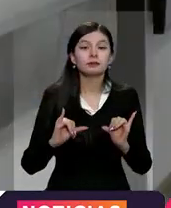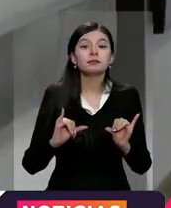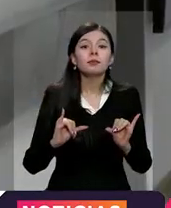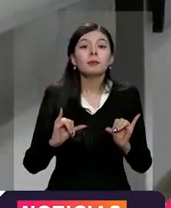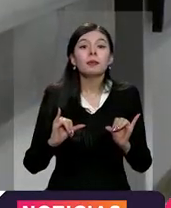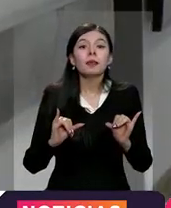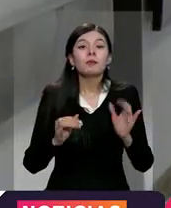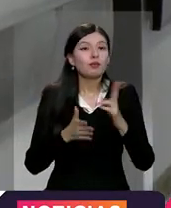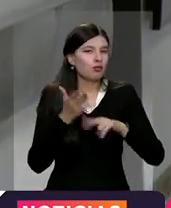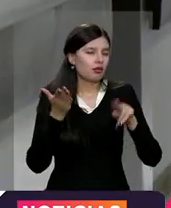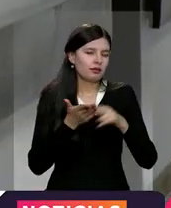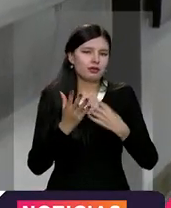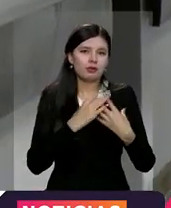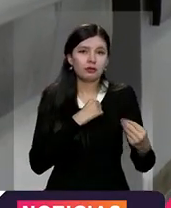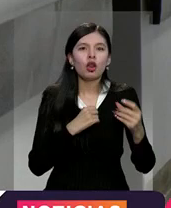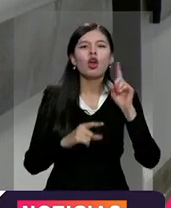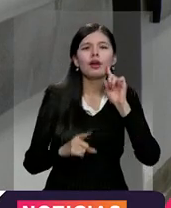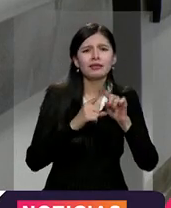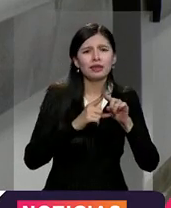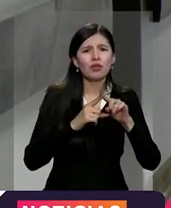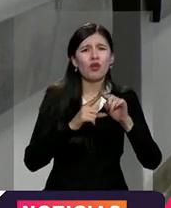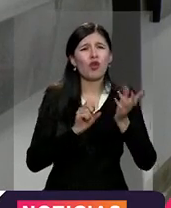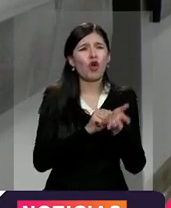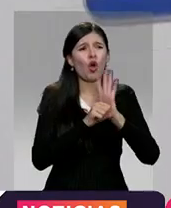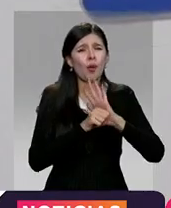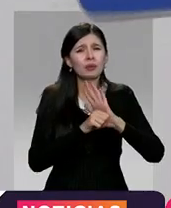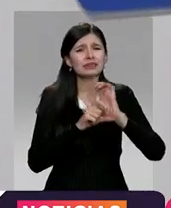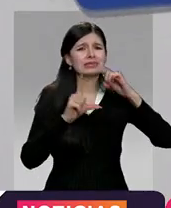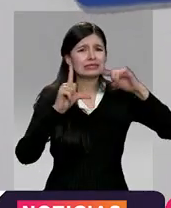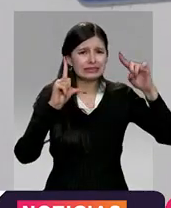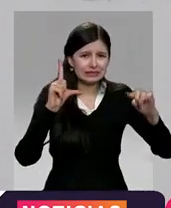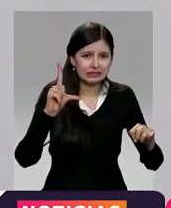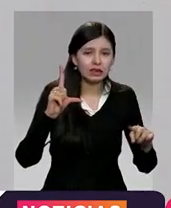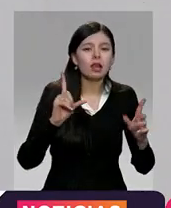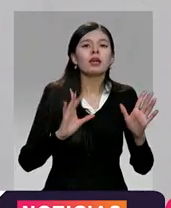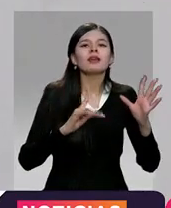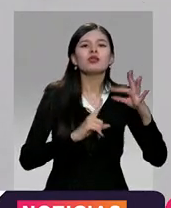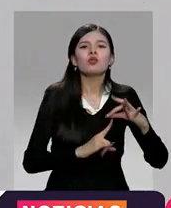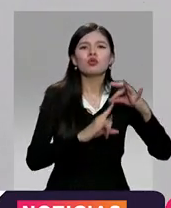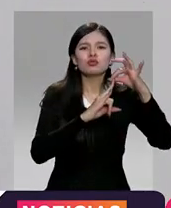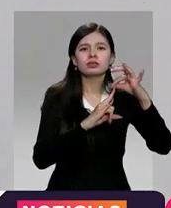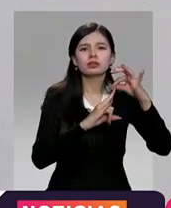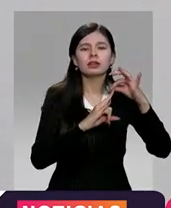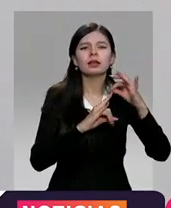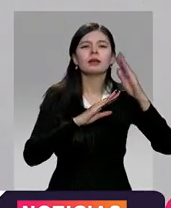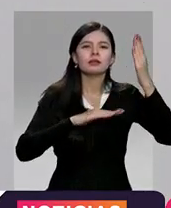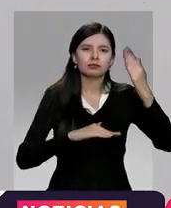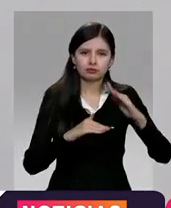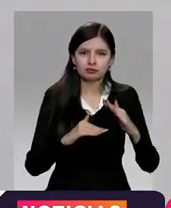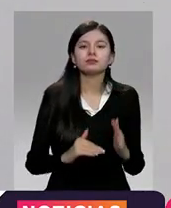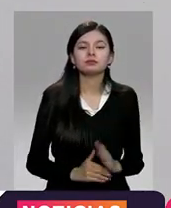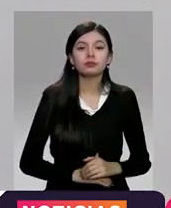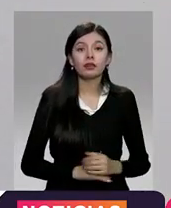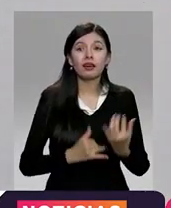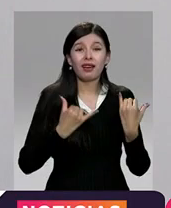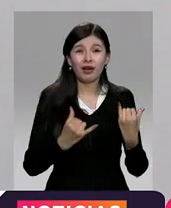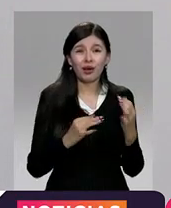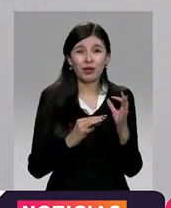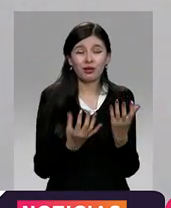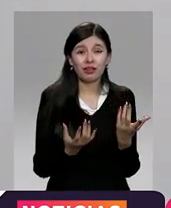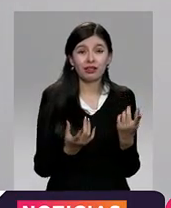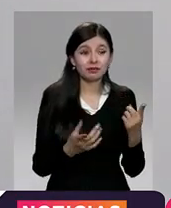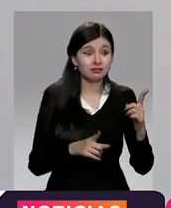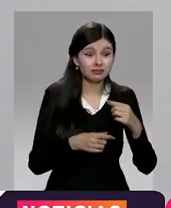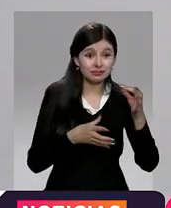de disminuir las cifras de contagios por COVID-19 y la ocupación de camas en unidades de cuidados intensivos. Hasta el momento, en la capital